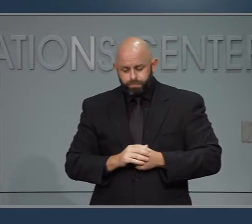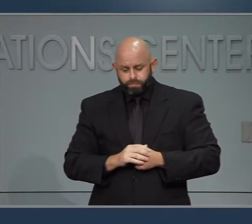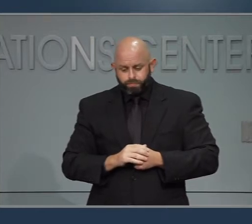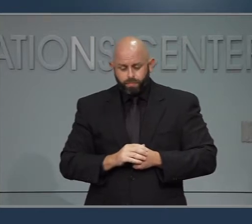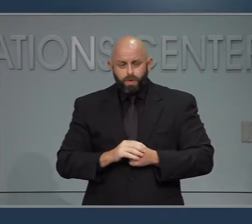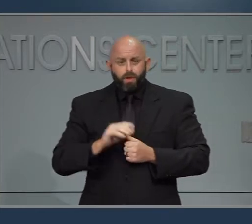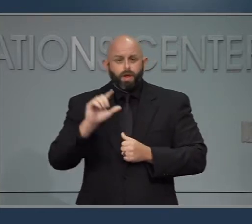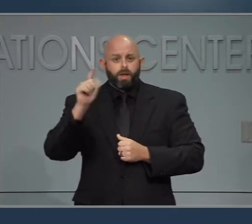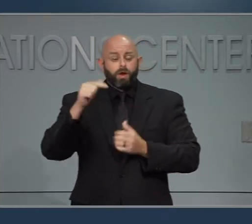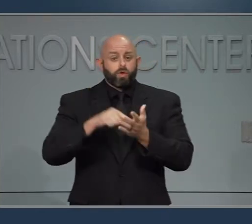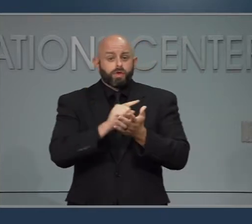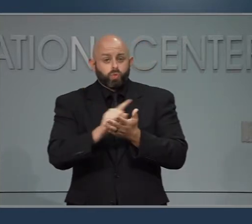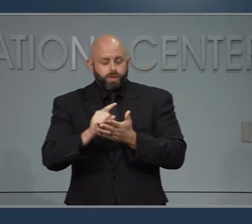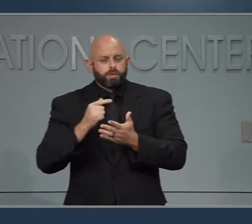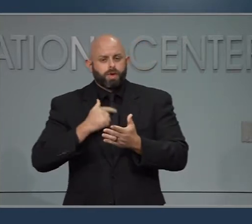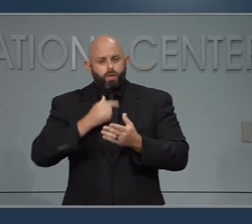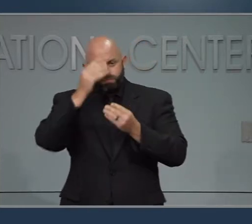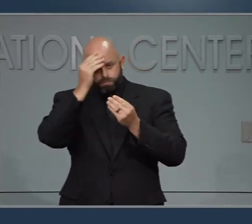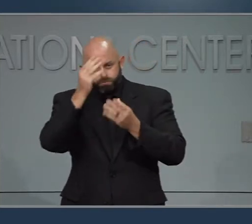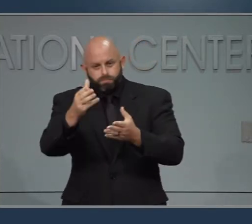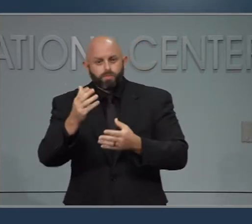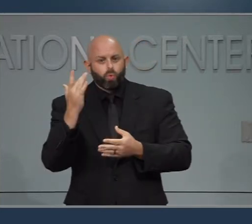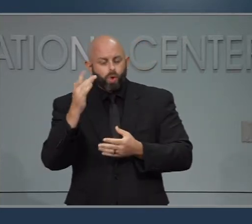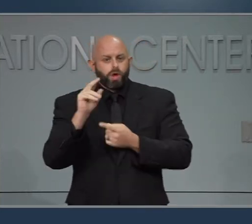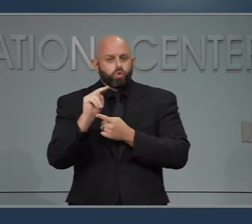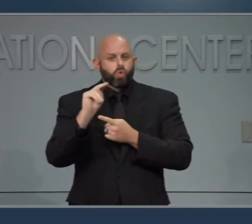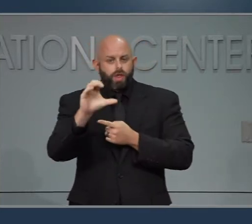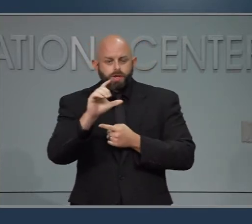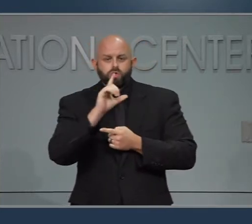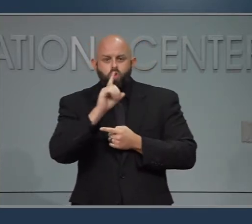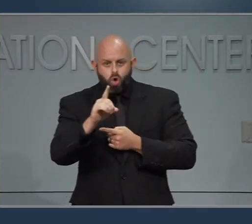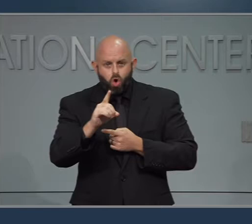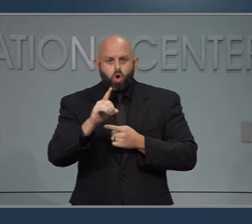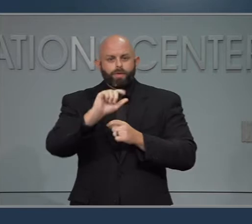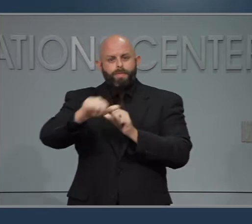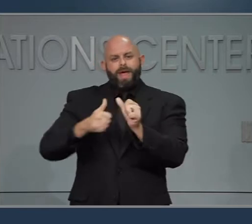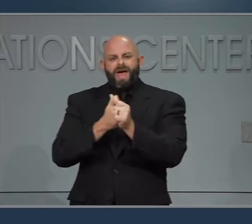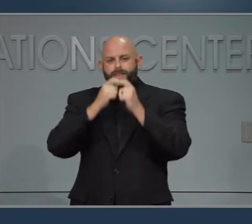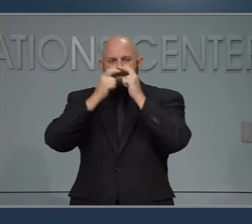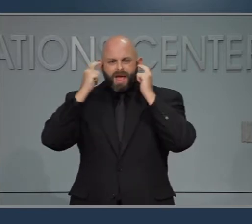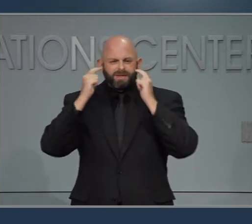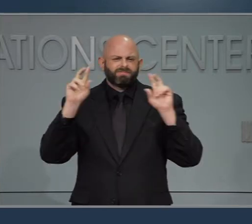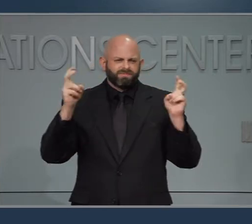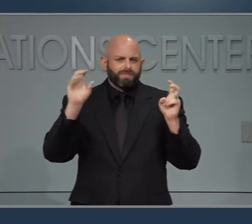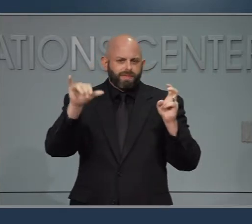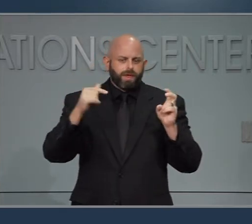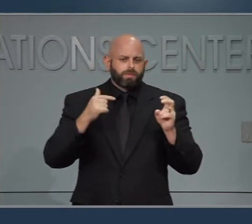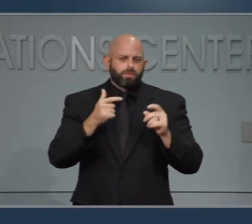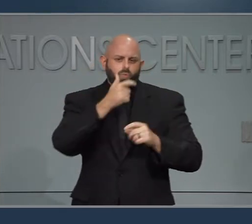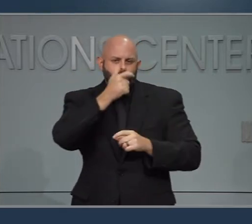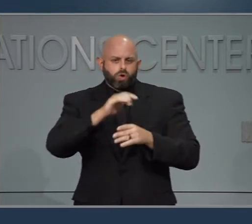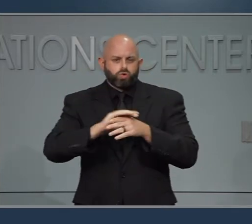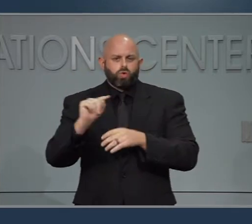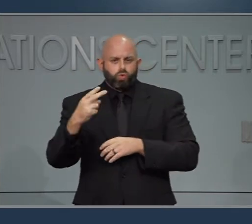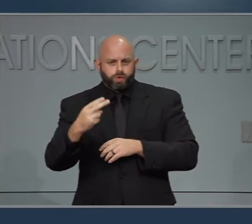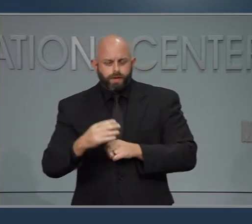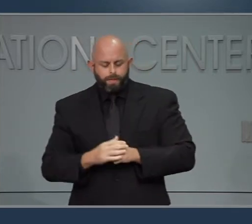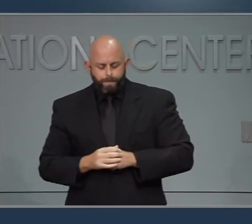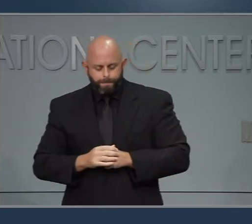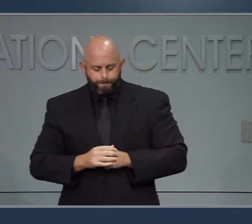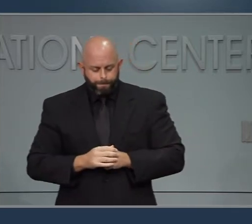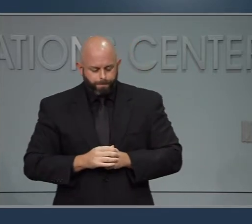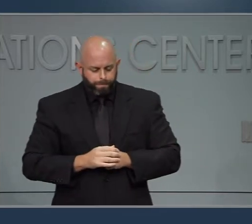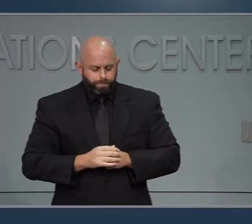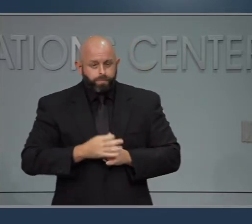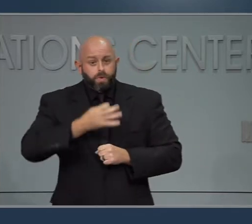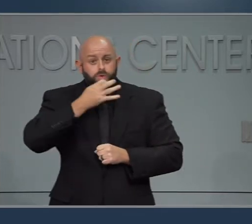hacemos. Posteriormente en la semana voy a compartir una campaña de salud en donde vamos a dar las